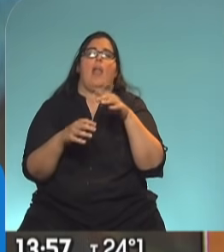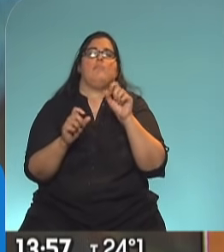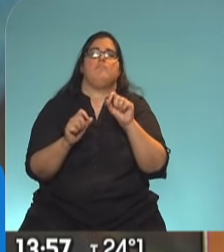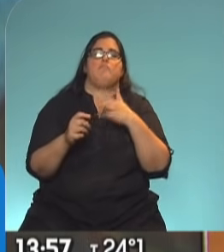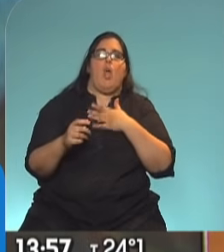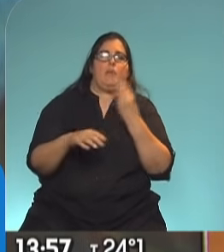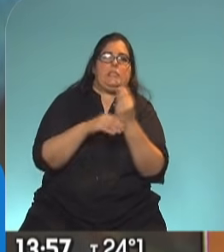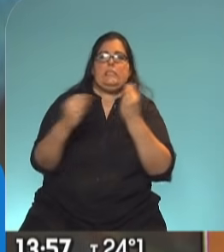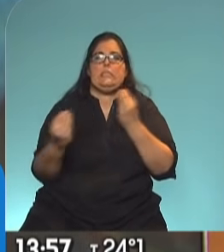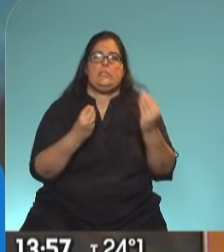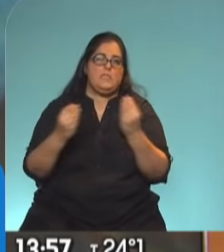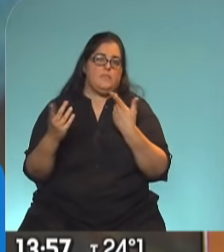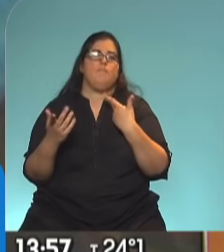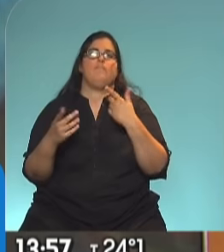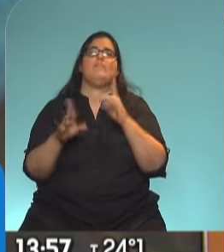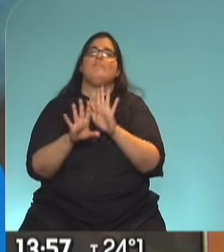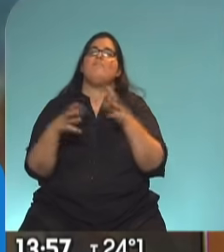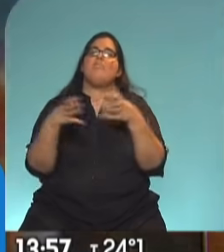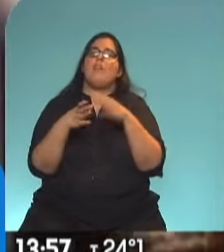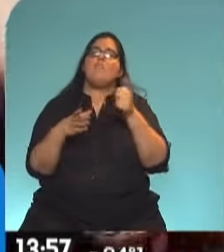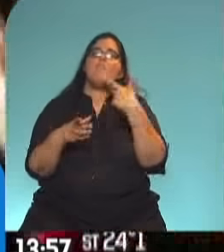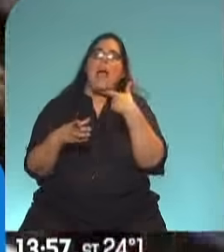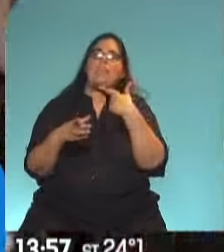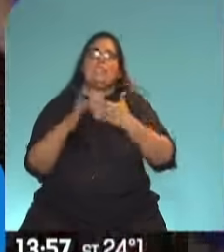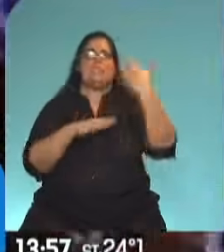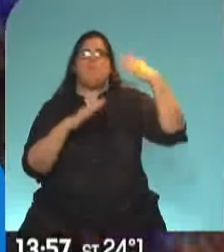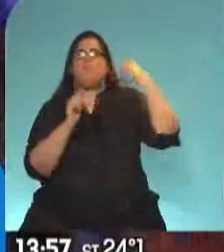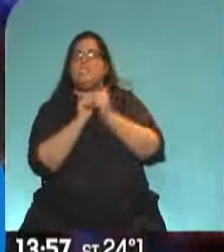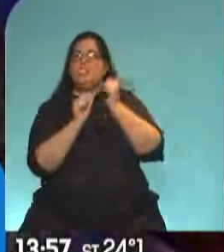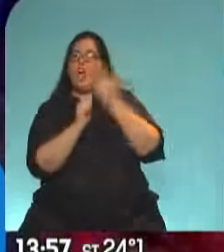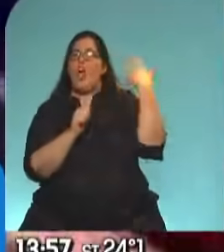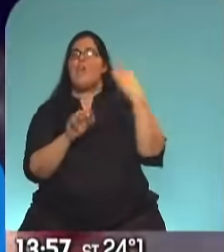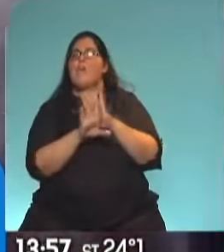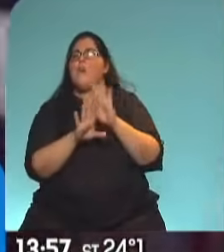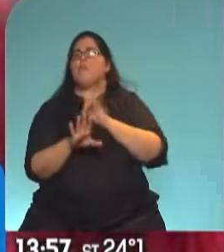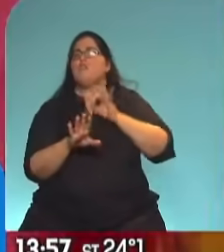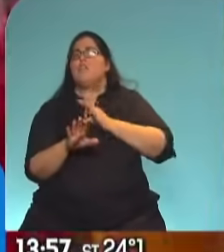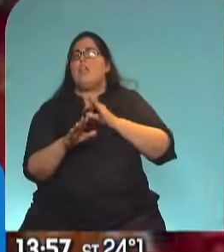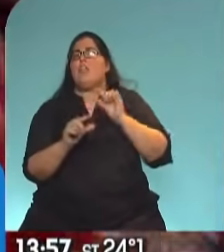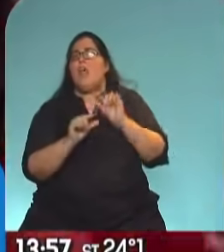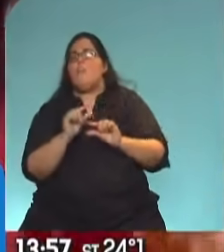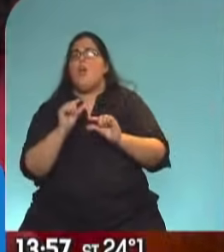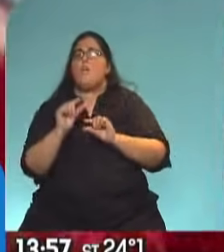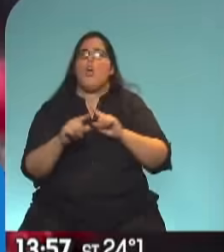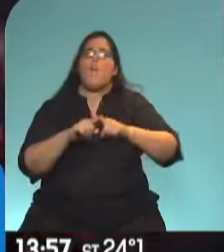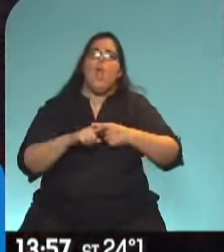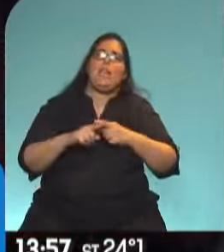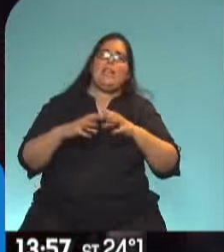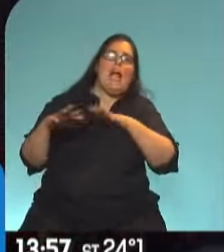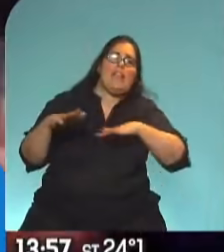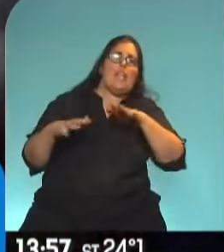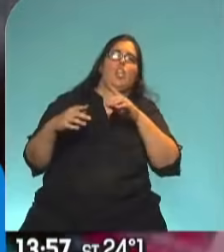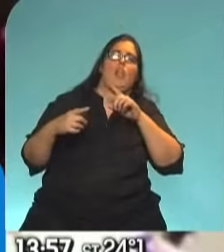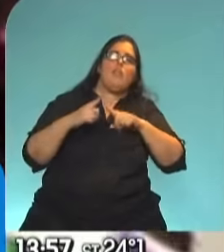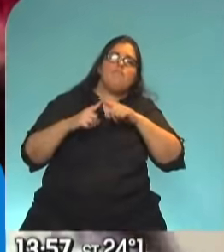tiene que ver también con la historia previa del MAS, que es un movimiento que demoró muchos años en construirse, trabajo de acumulación política, territorial, etcétera,